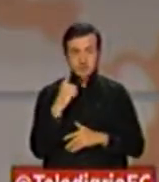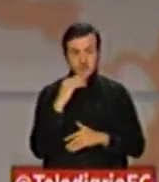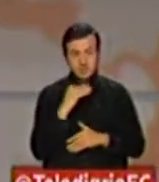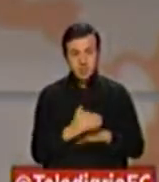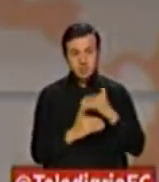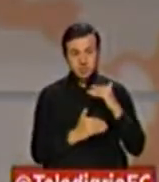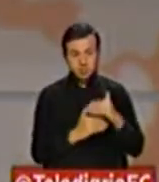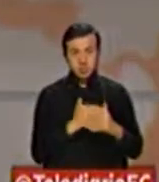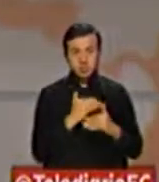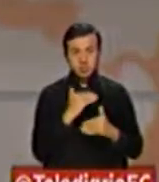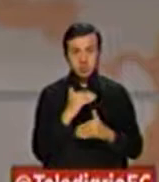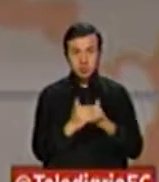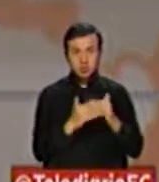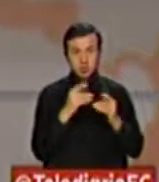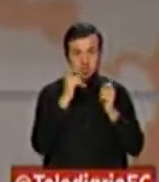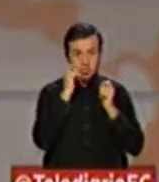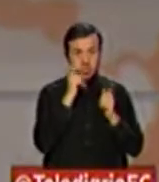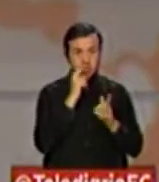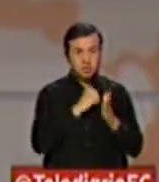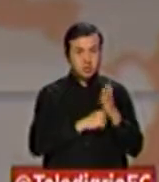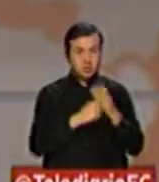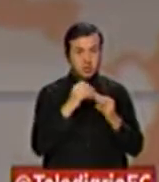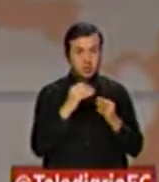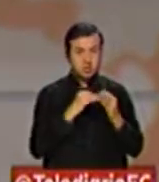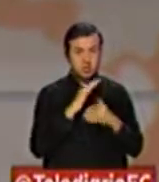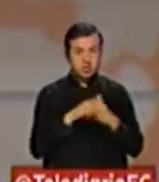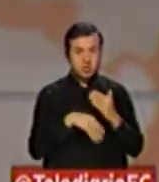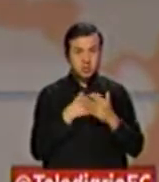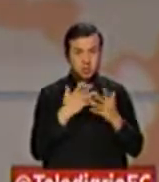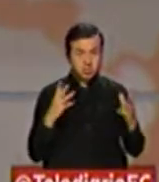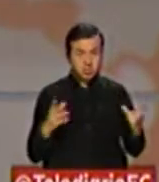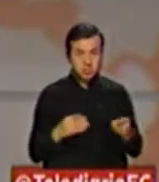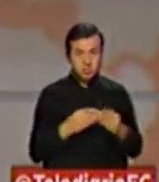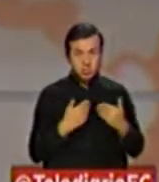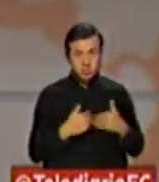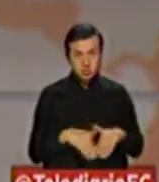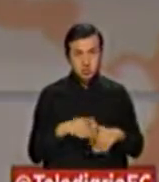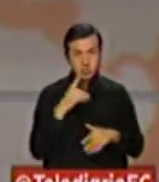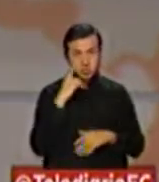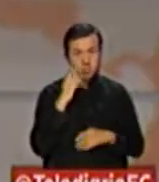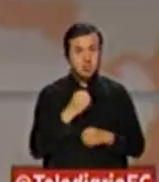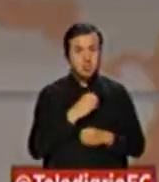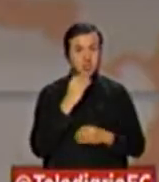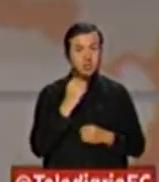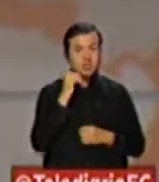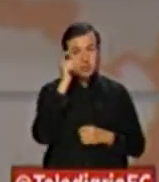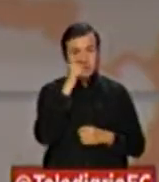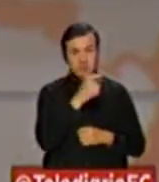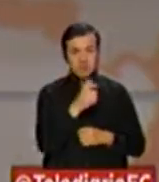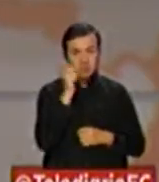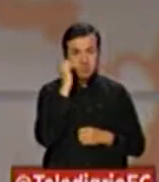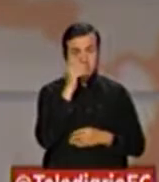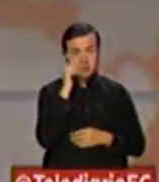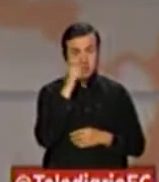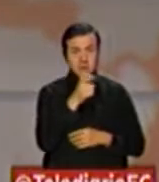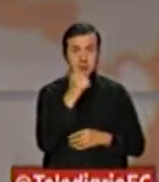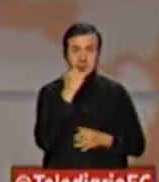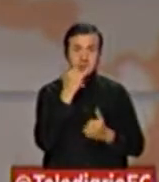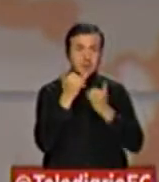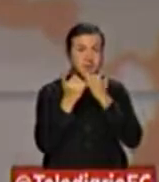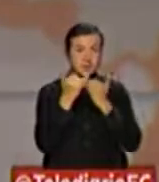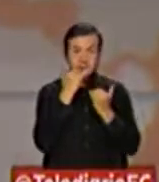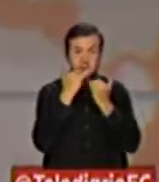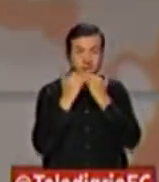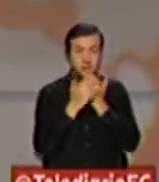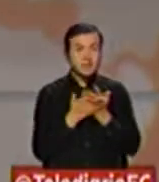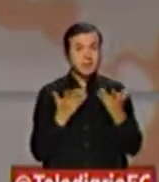procedimiento normal bajo la custodia del Ministerio de Justicia, de los grilletes, es informar a Fiscalía sobre estas anomalías, en